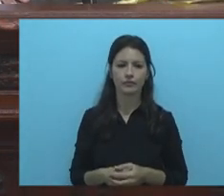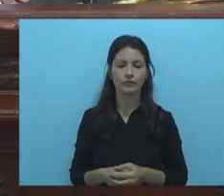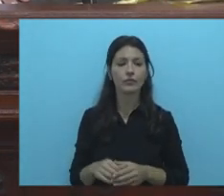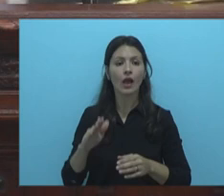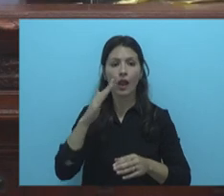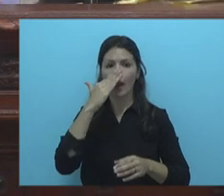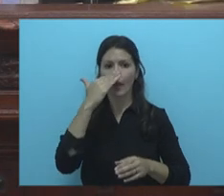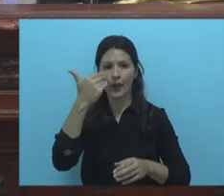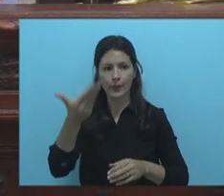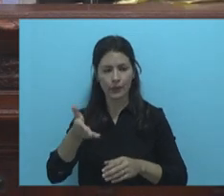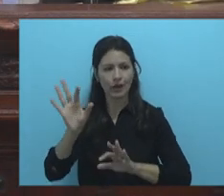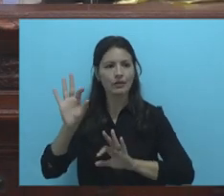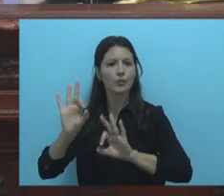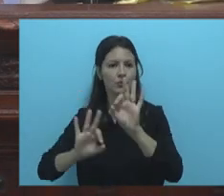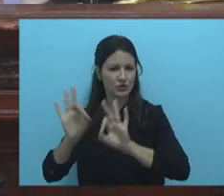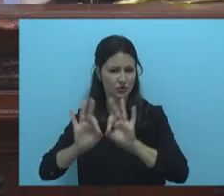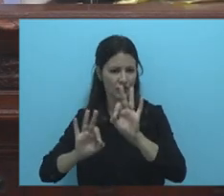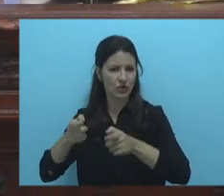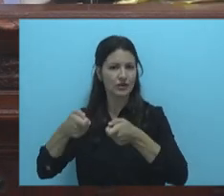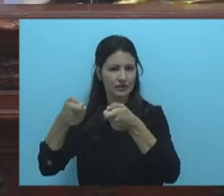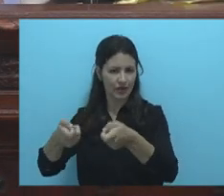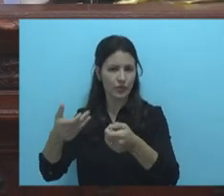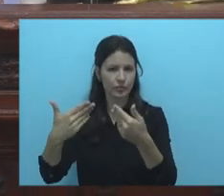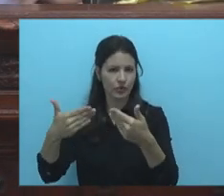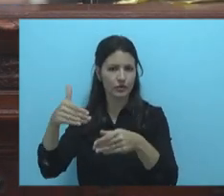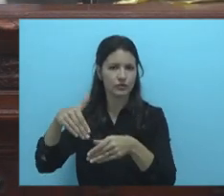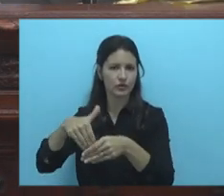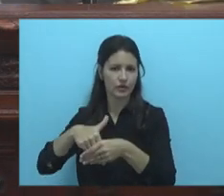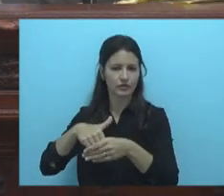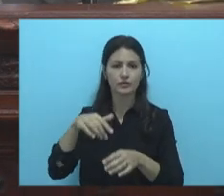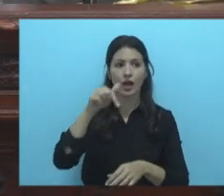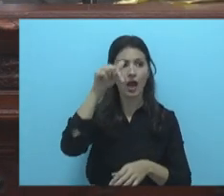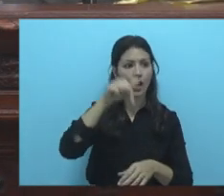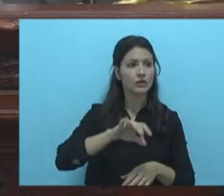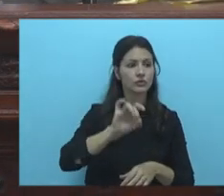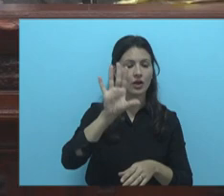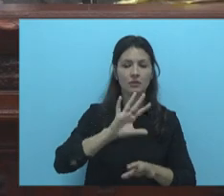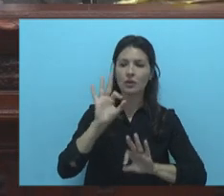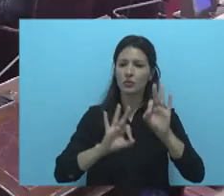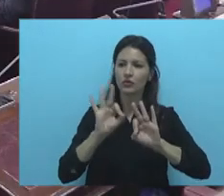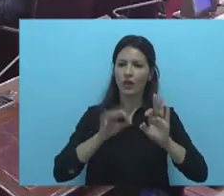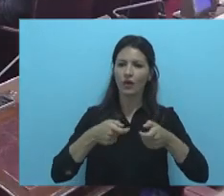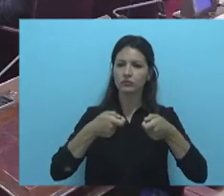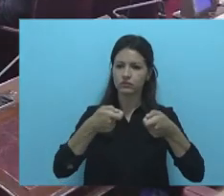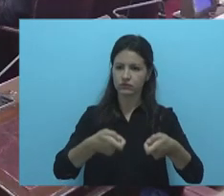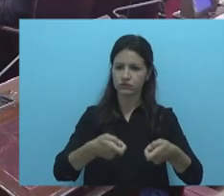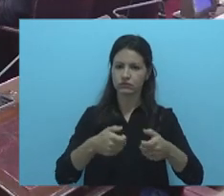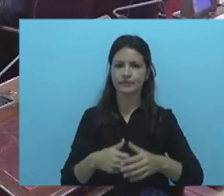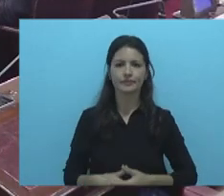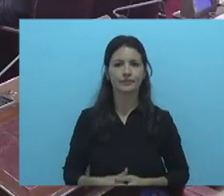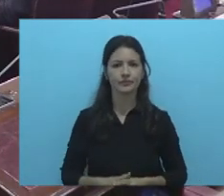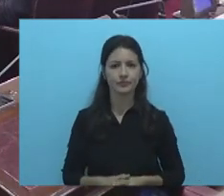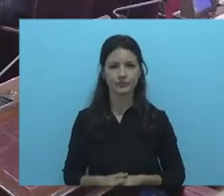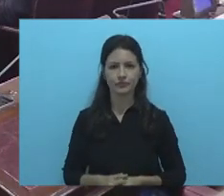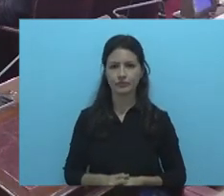ser mencionados directamente por secretaría. Les pido que vayan pidiéndome la palabra. Diputado Cándido tiene